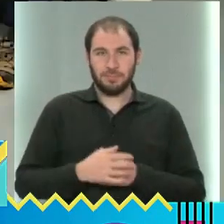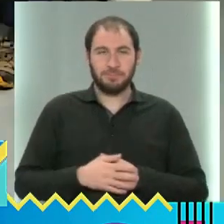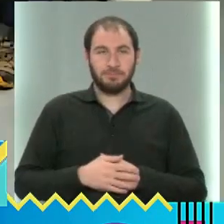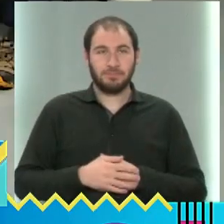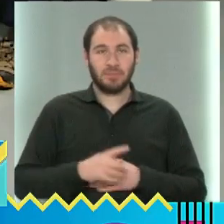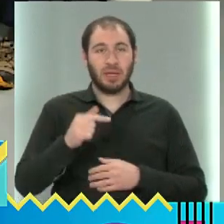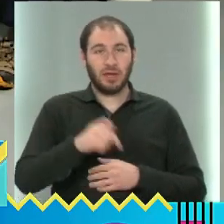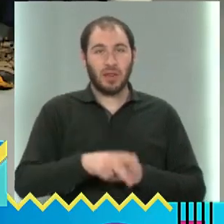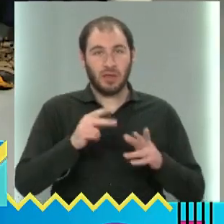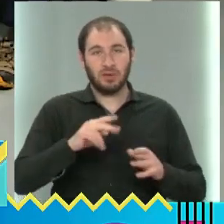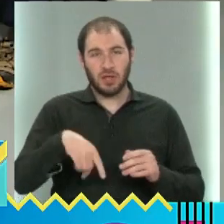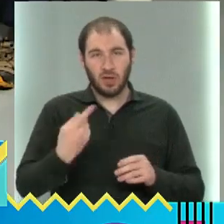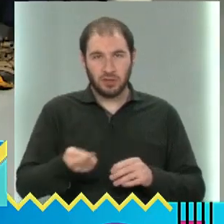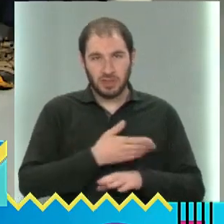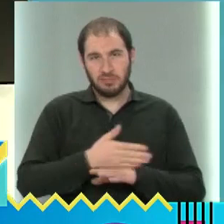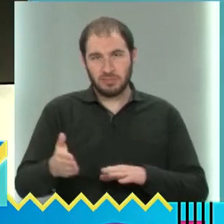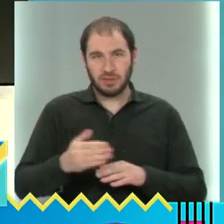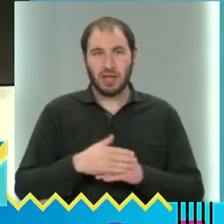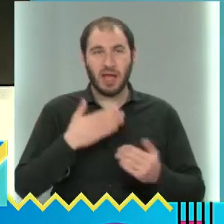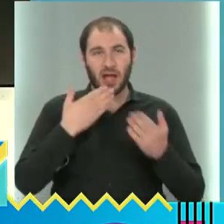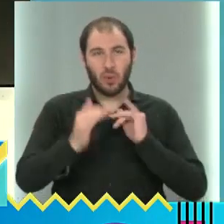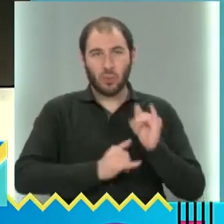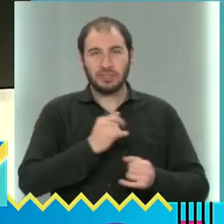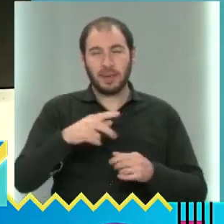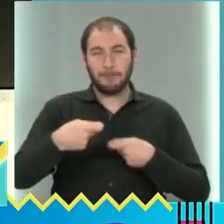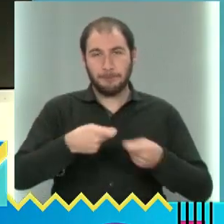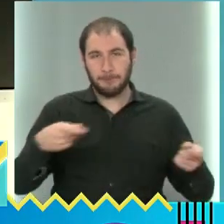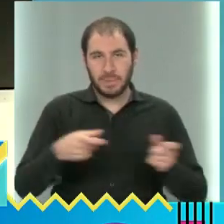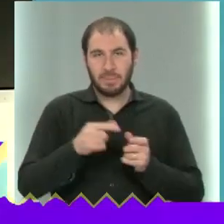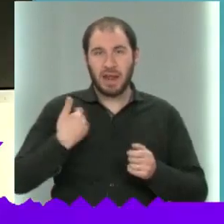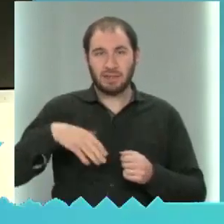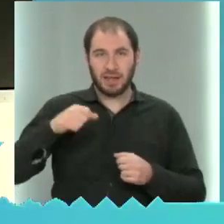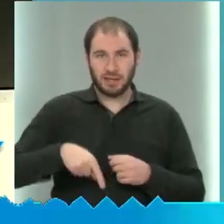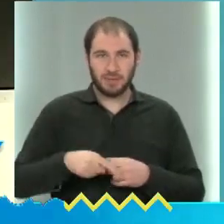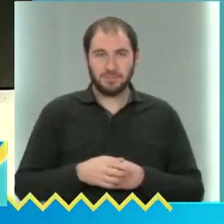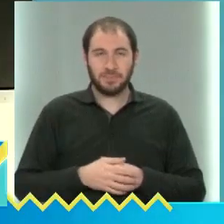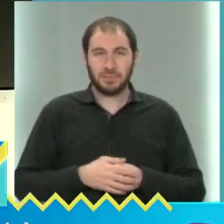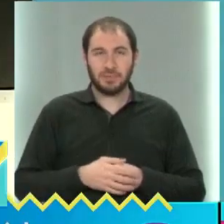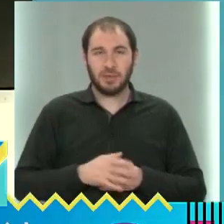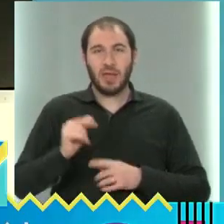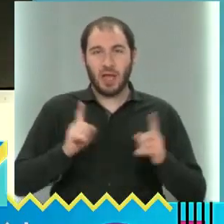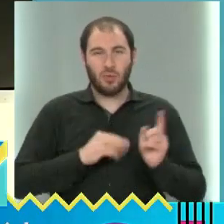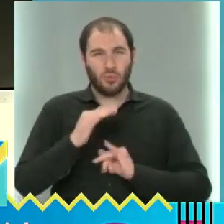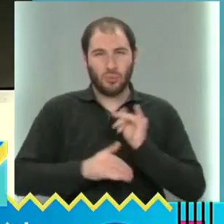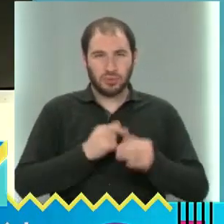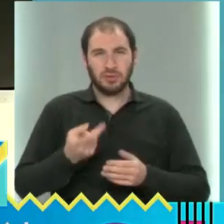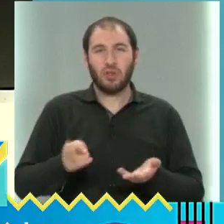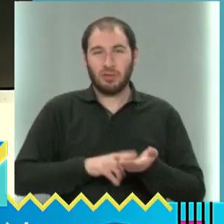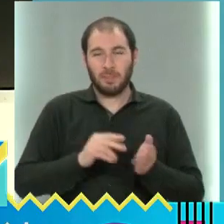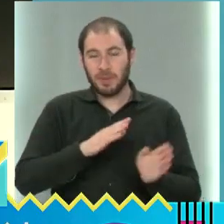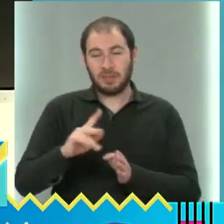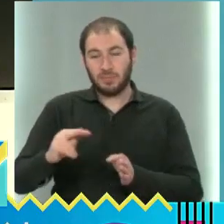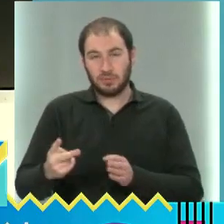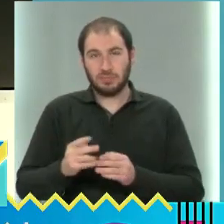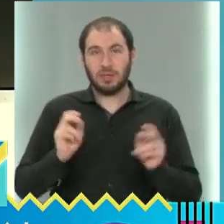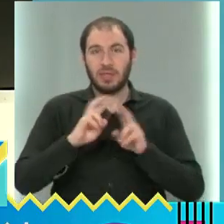Bien, nos vamos a ir a otro corte, enseguida continuamos más hablando de las pymes en nuestro país, por supuesto. Bueno, algunos dichos que los podemos retomar en el próximo bloque,